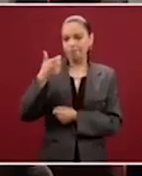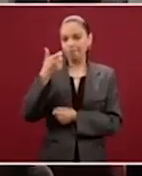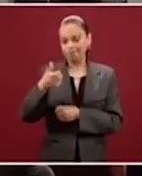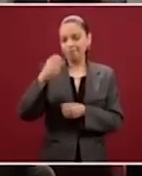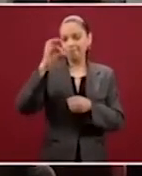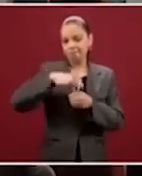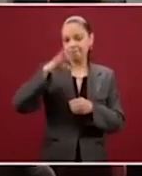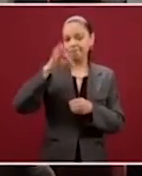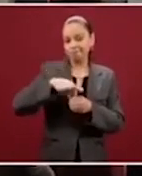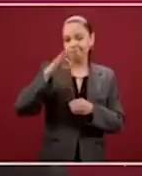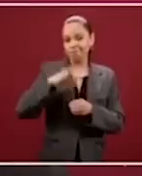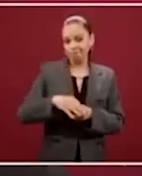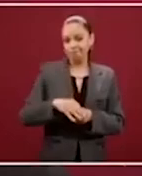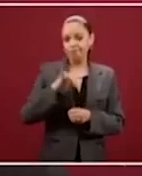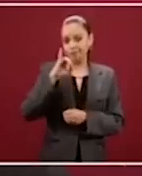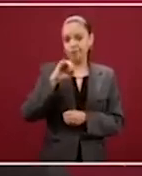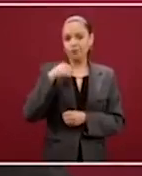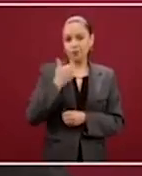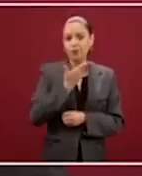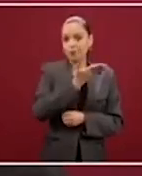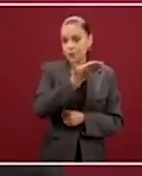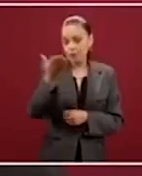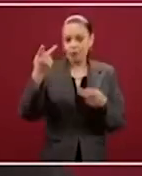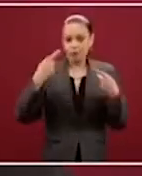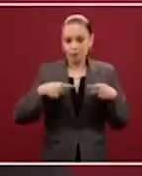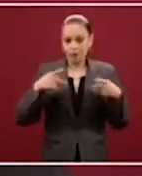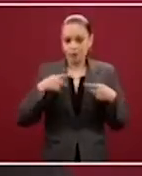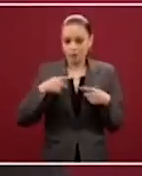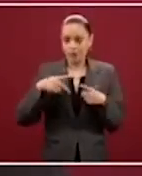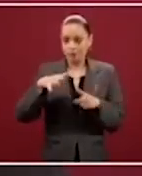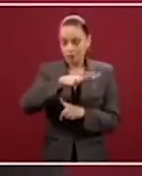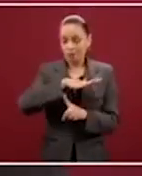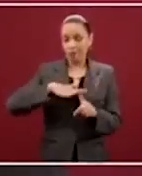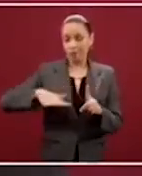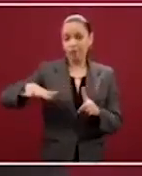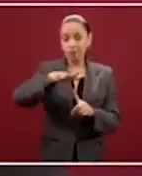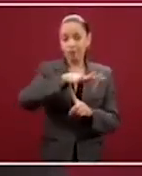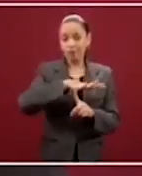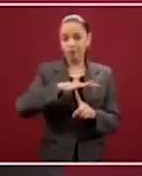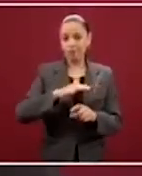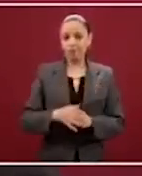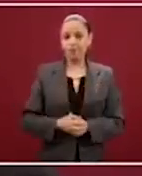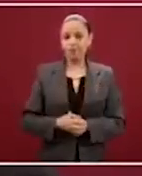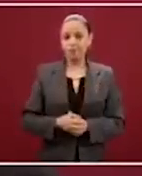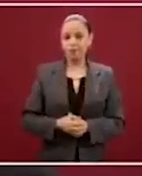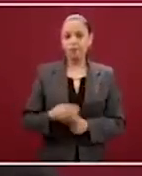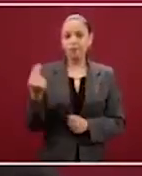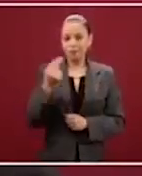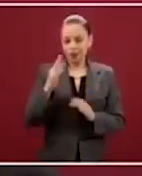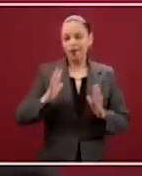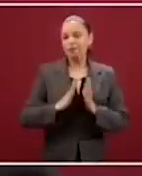la gente, al pueblo en general, a que participe,